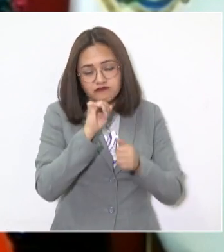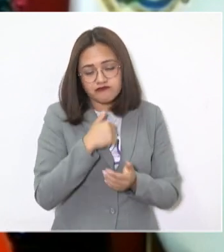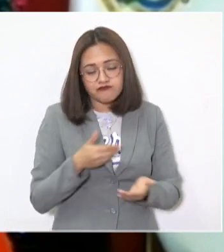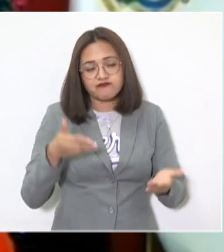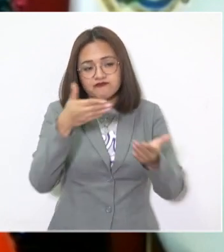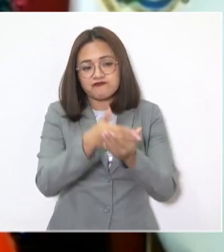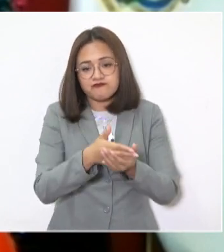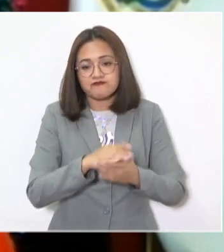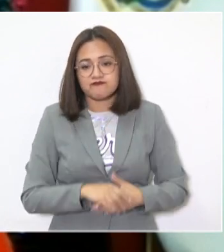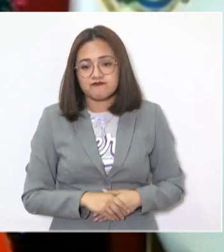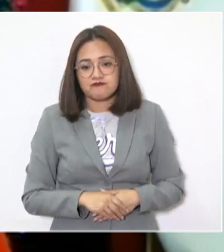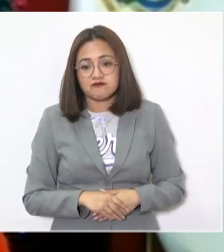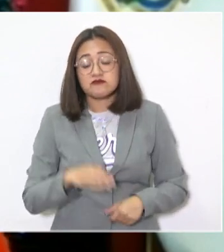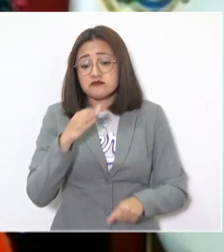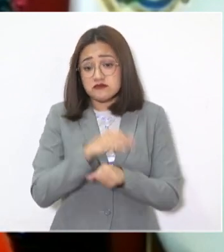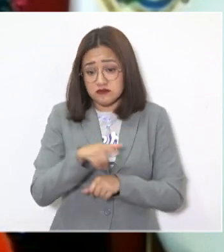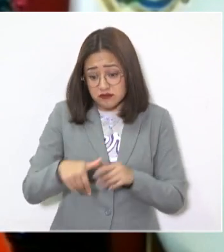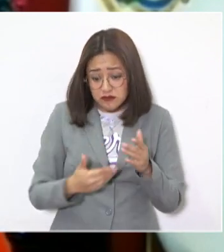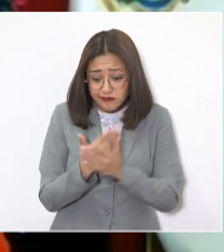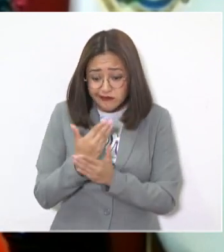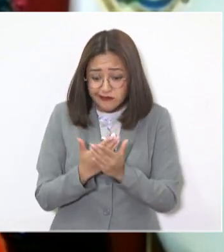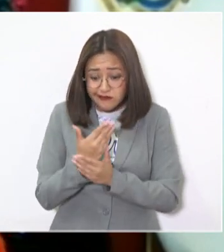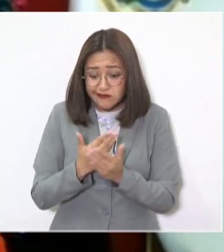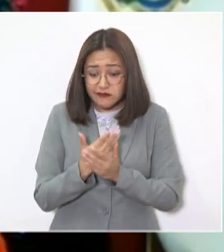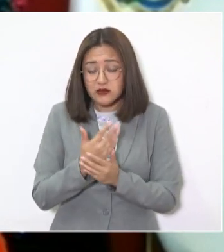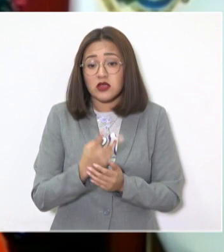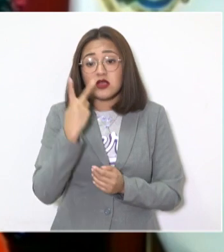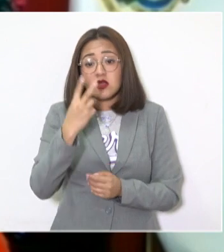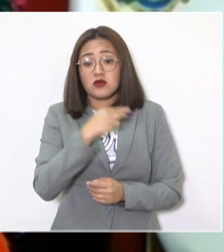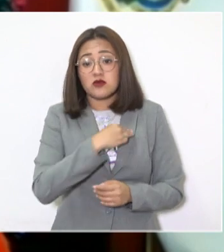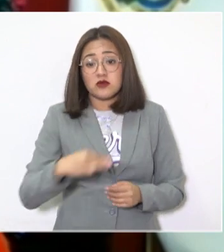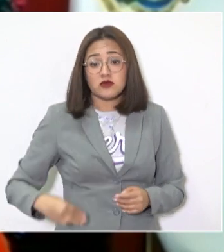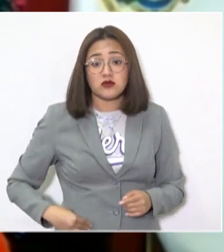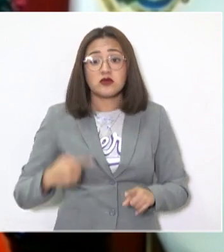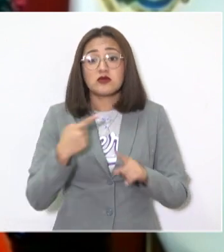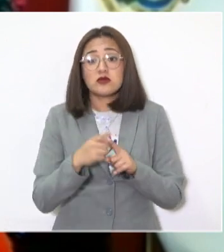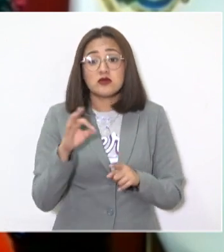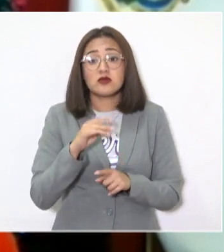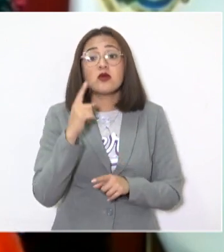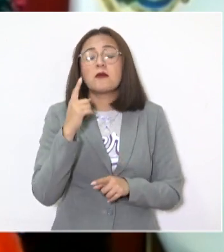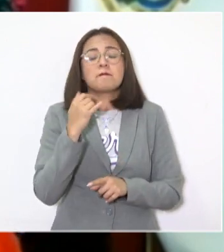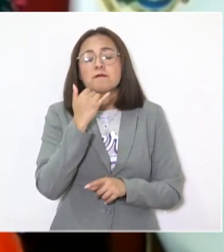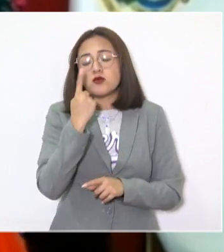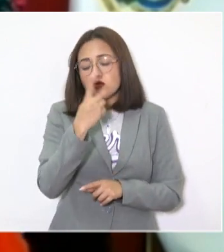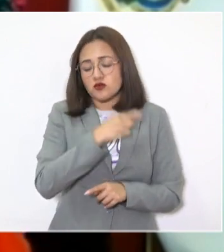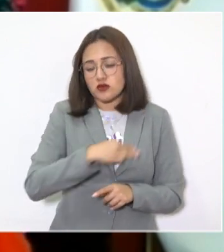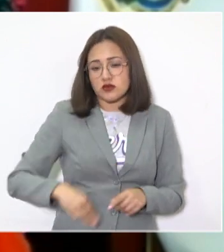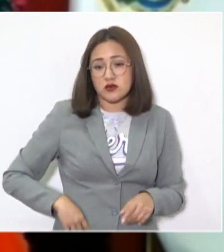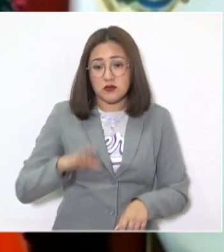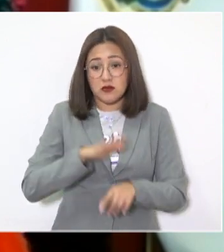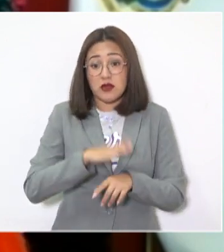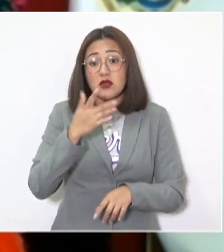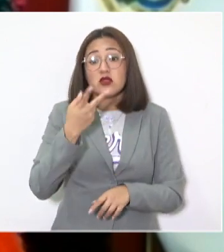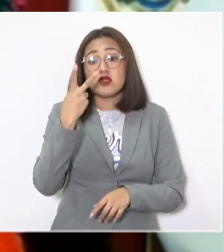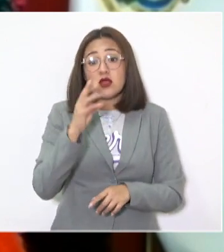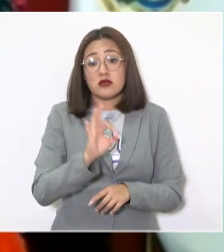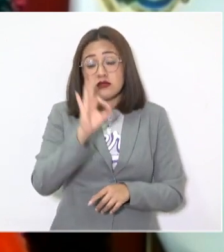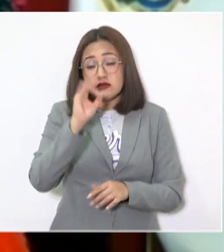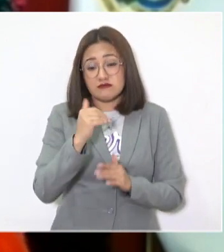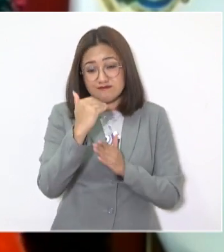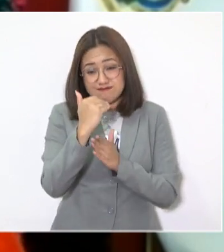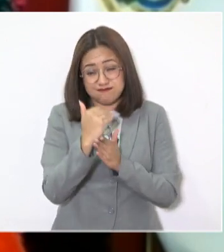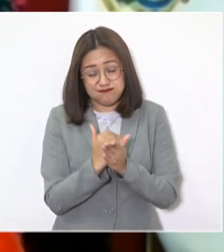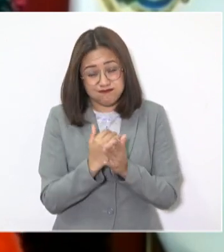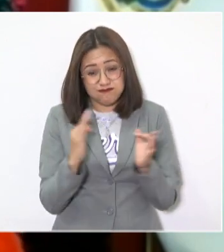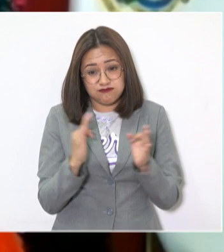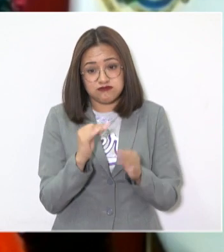que así lo requiera. Esta mañana fueron dos municipios que presentaron, un municipio que presentó temperaturas de 2 grados centígrados fue